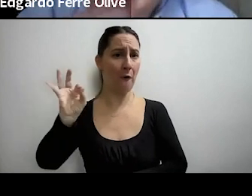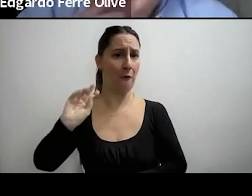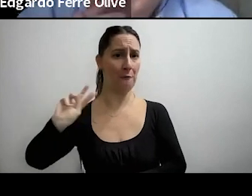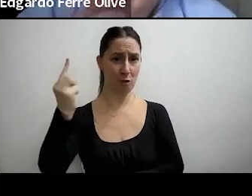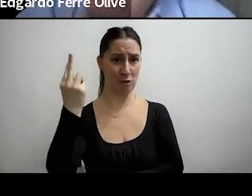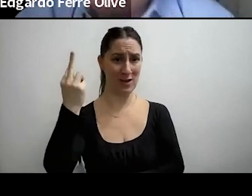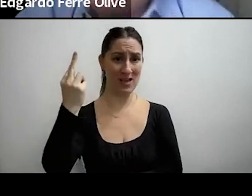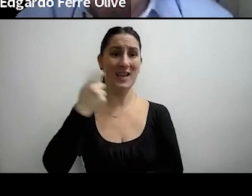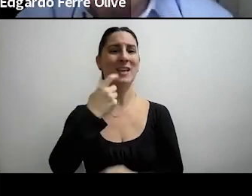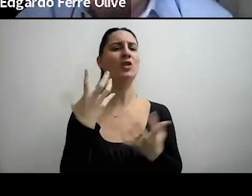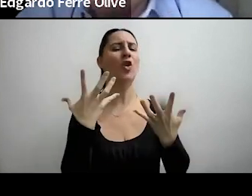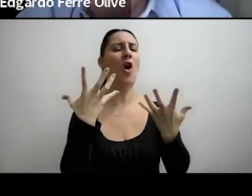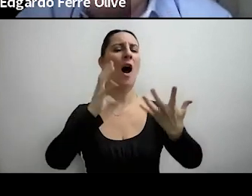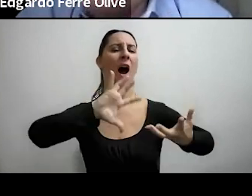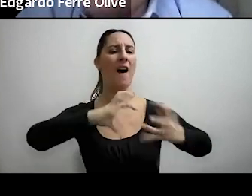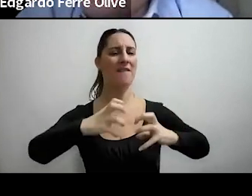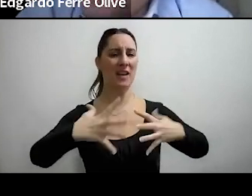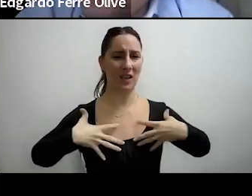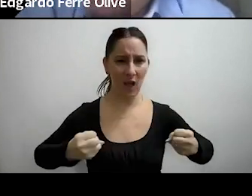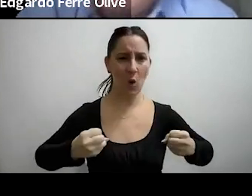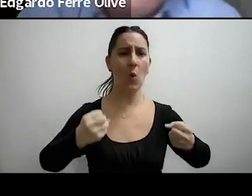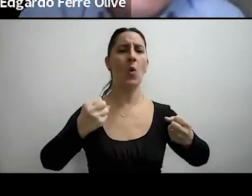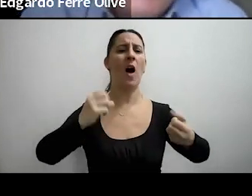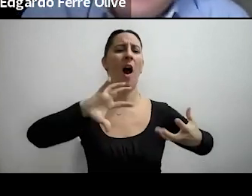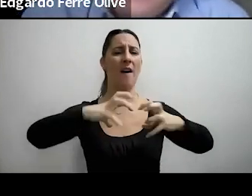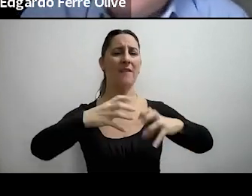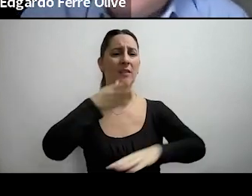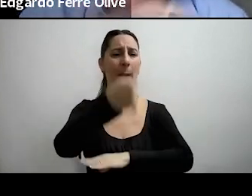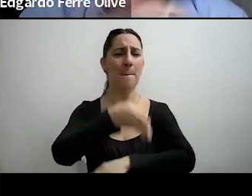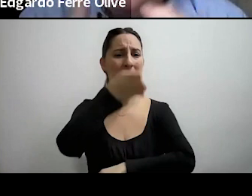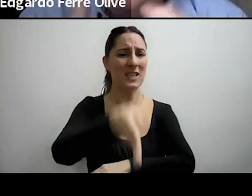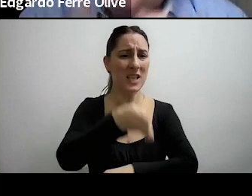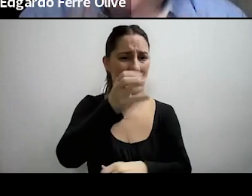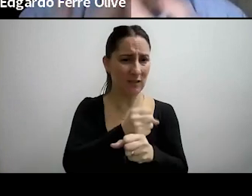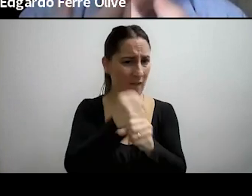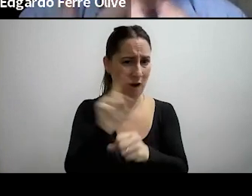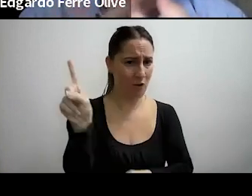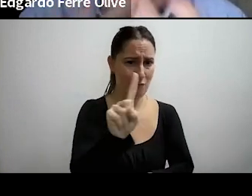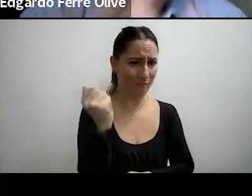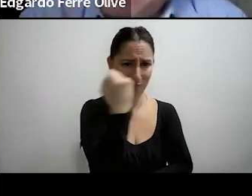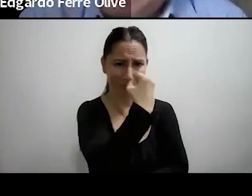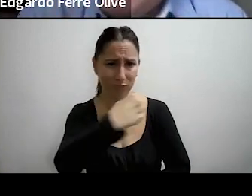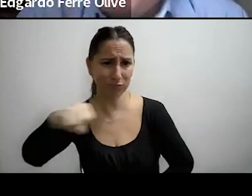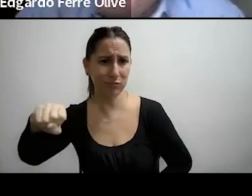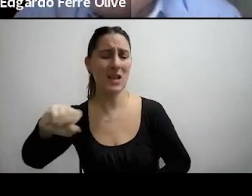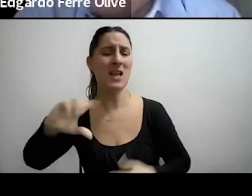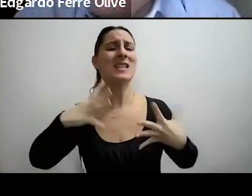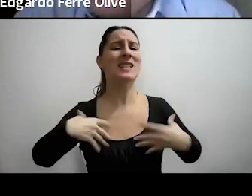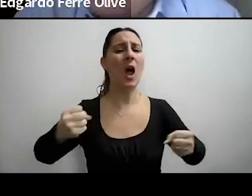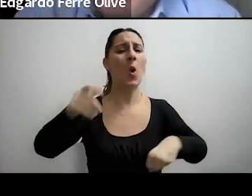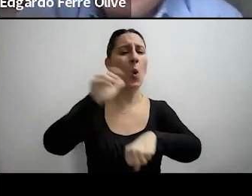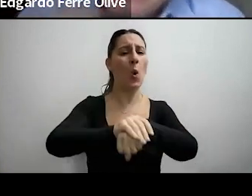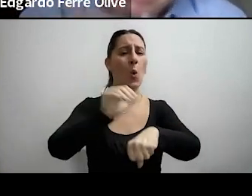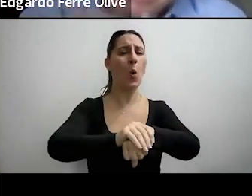todo el sistema de salud, afecta el presentismo laboral. Mucha gente que termina teniendo problemas de salud por el ambiente, que termina faltando los